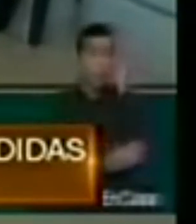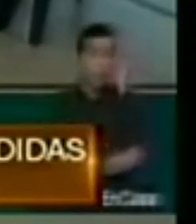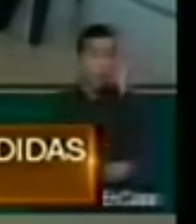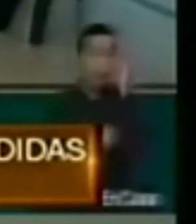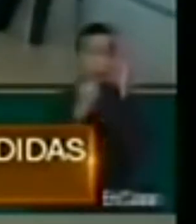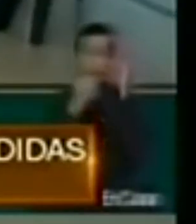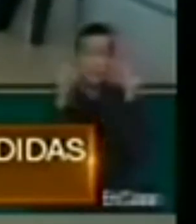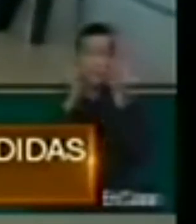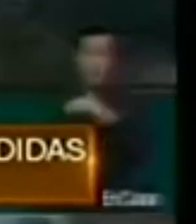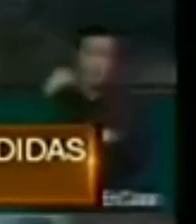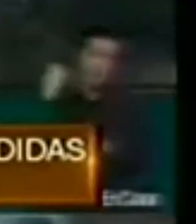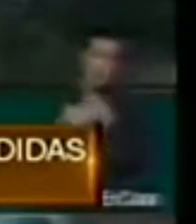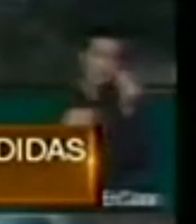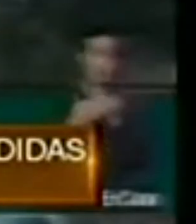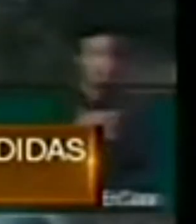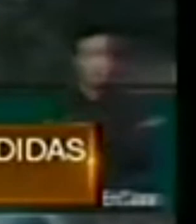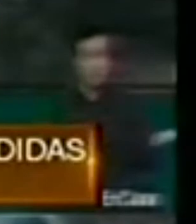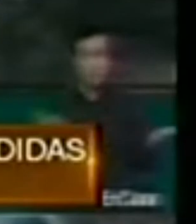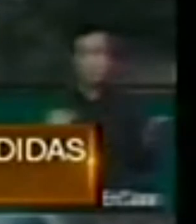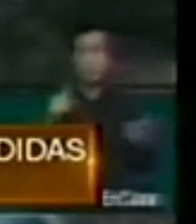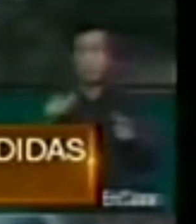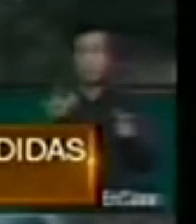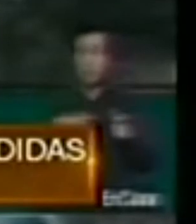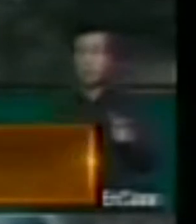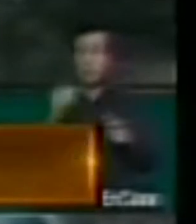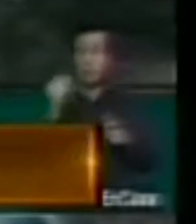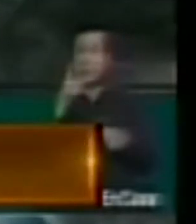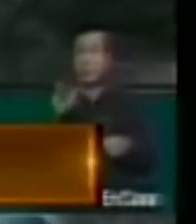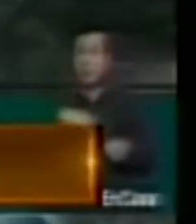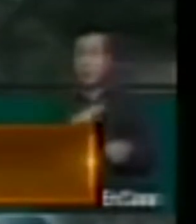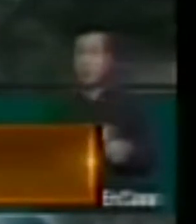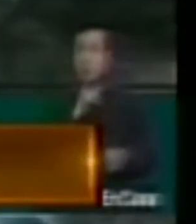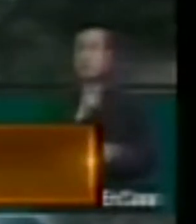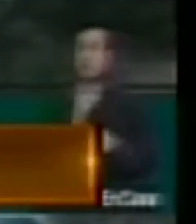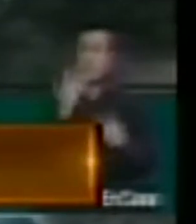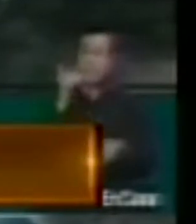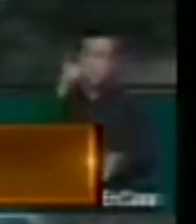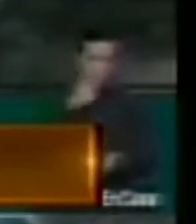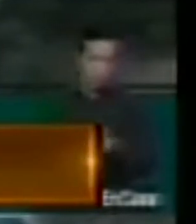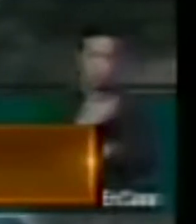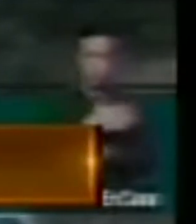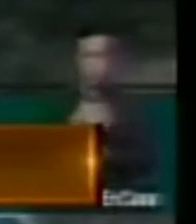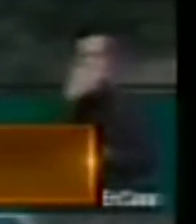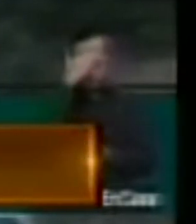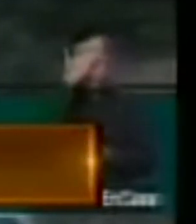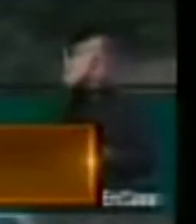más vulnerables. Para los demás, para la clase media, hemos ya dado medidas que ustedes